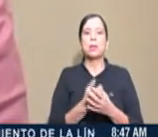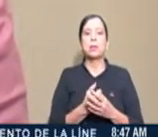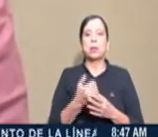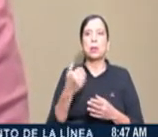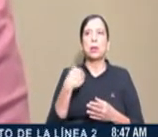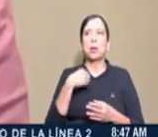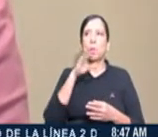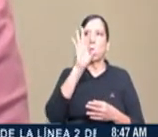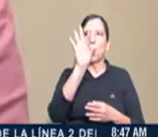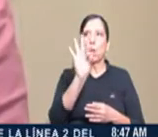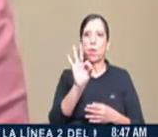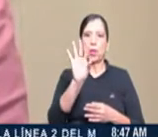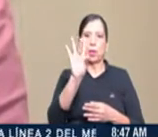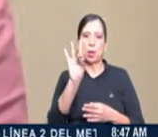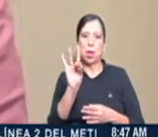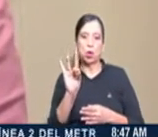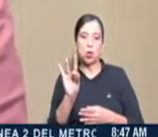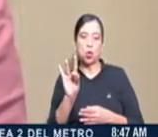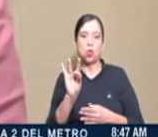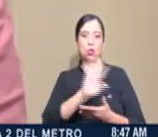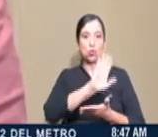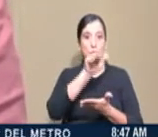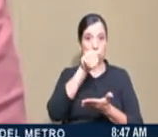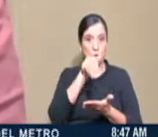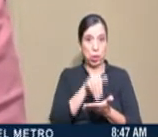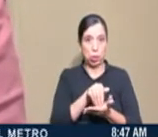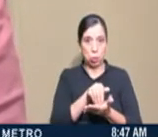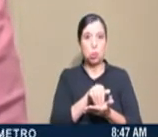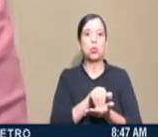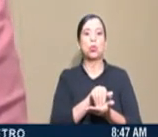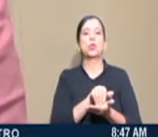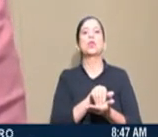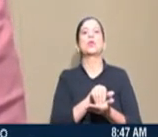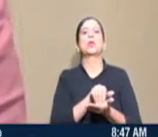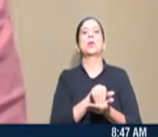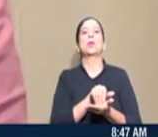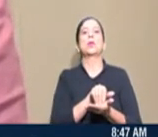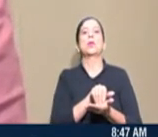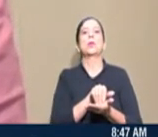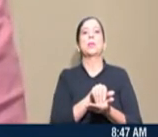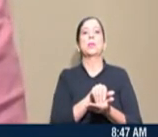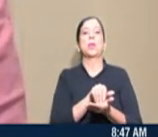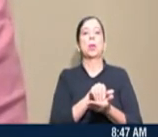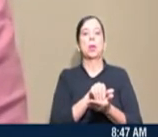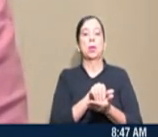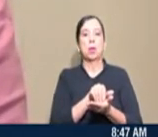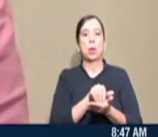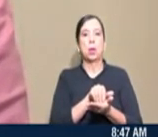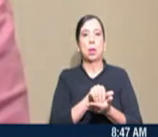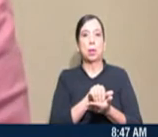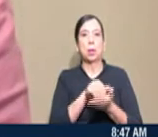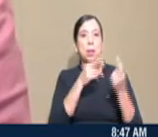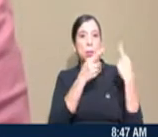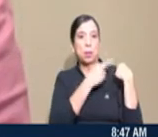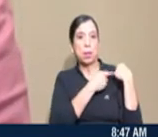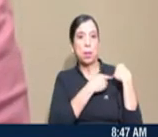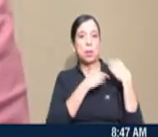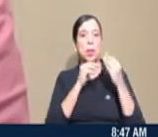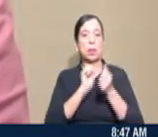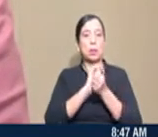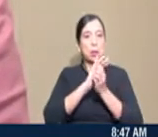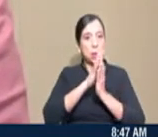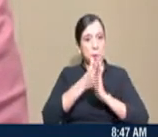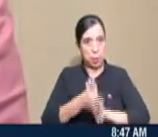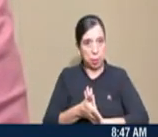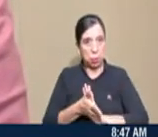tenemos 98 CAIPIs comunitarios, que son los que rige bajo el Ministerio de Desarrollo Social. Además de